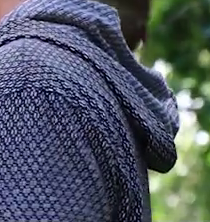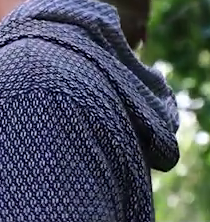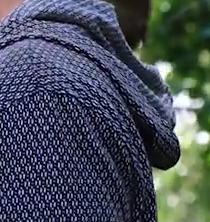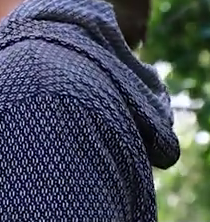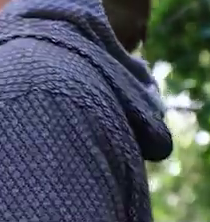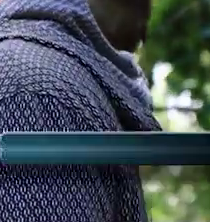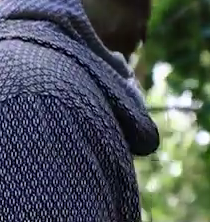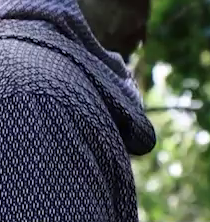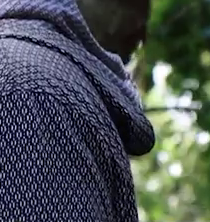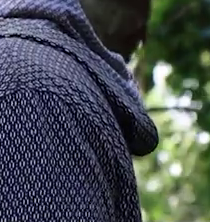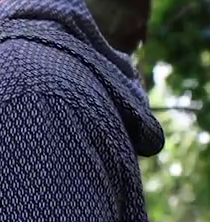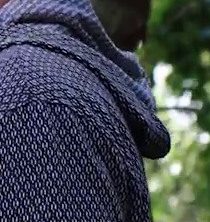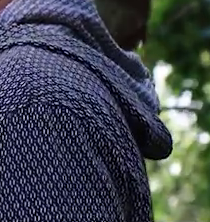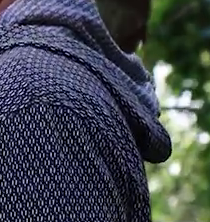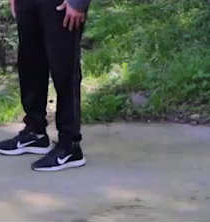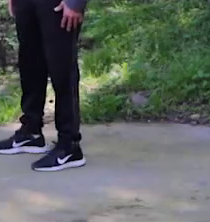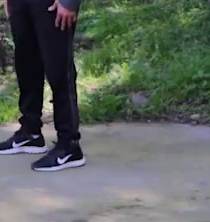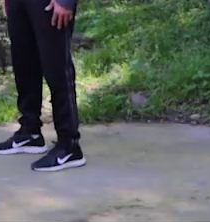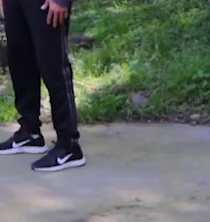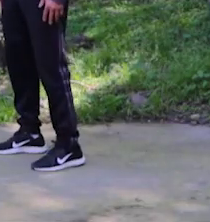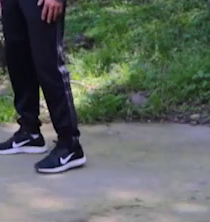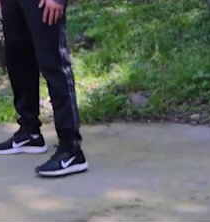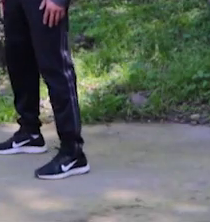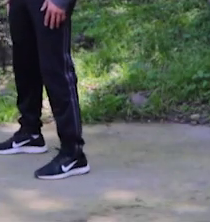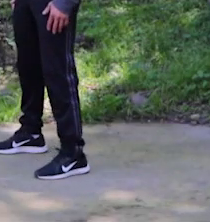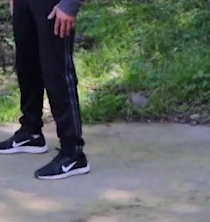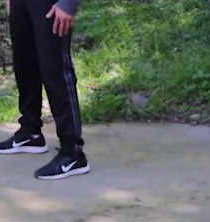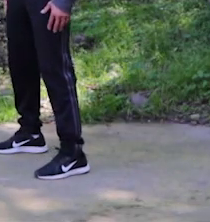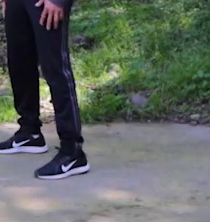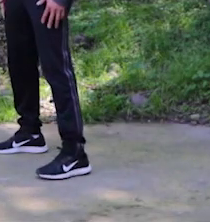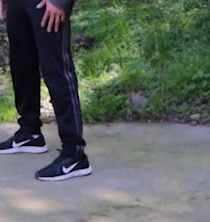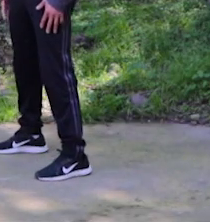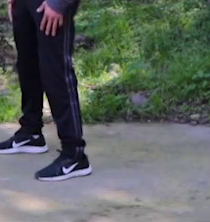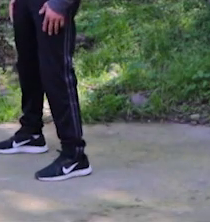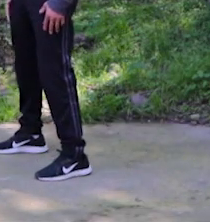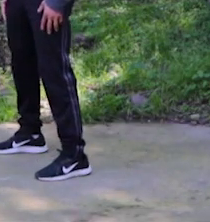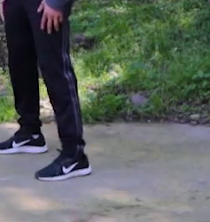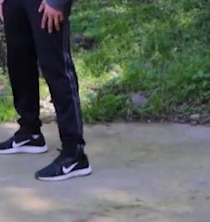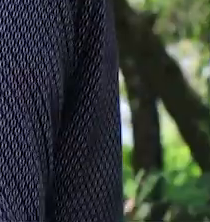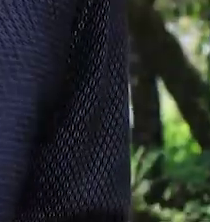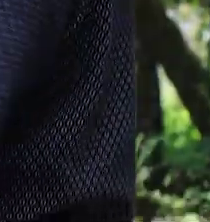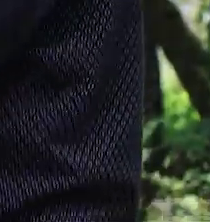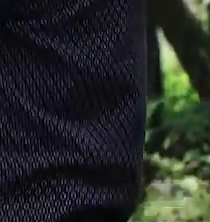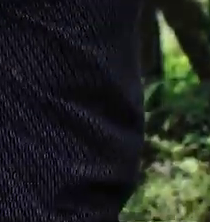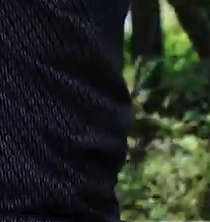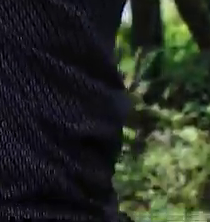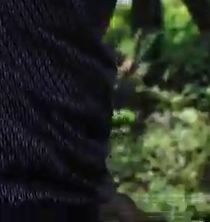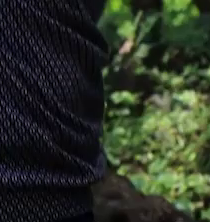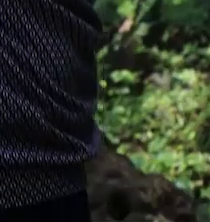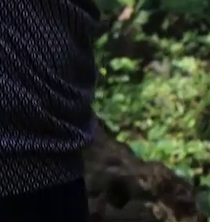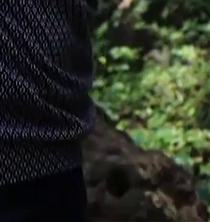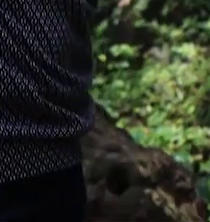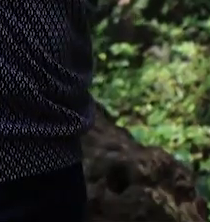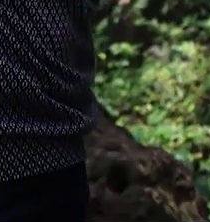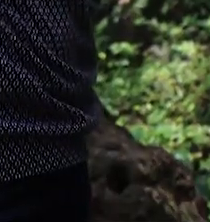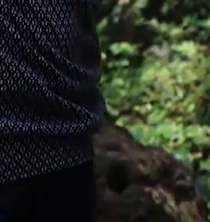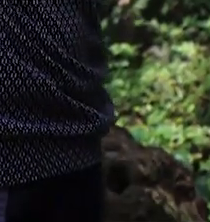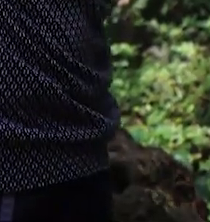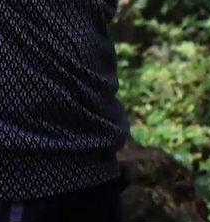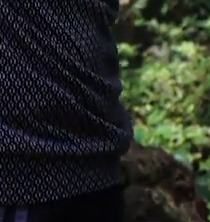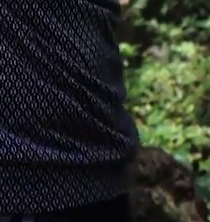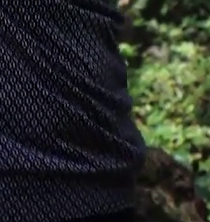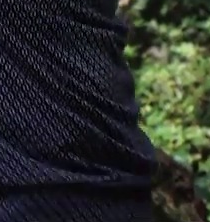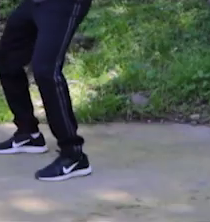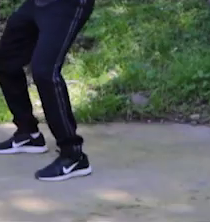Vamos a pararnos. Vamos a abrir nuestro compás de tal manera que nos estamos cómodos. Extendemos brazo al